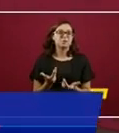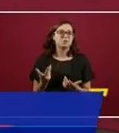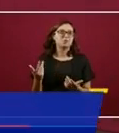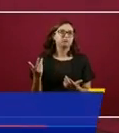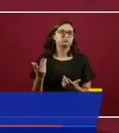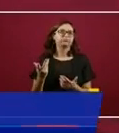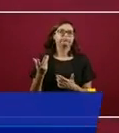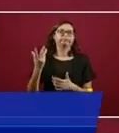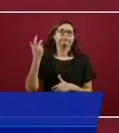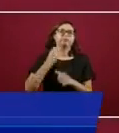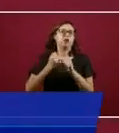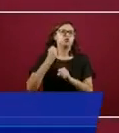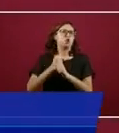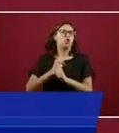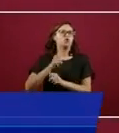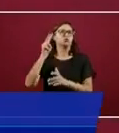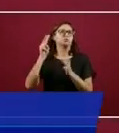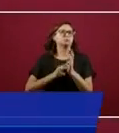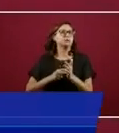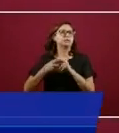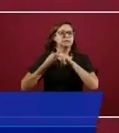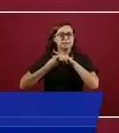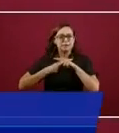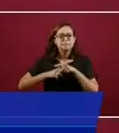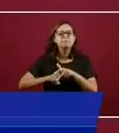principios del 2000,